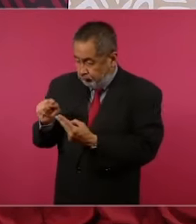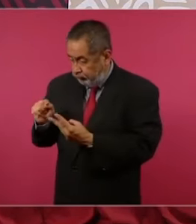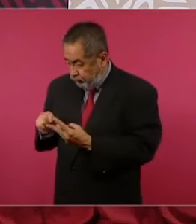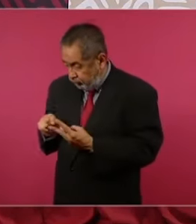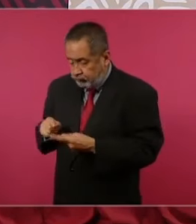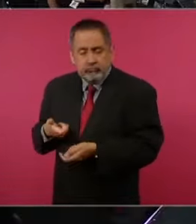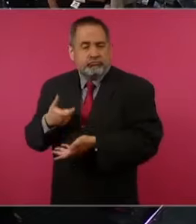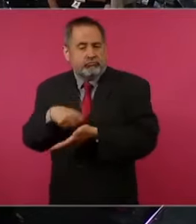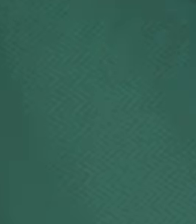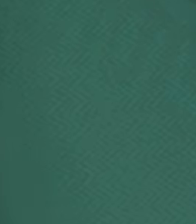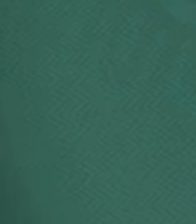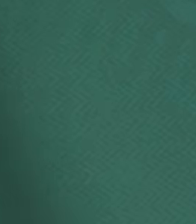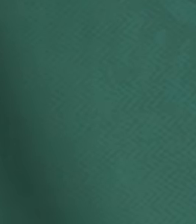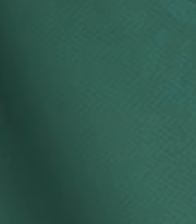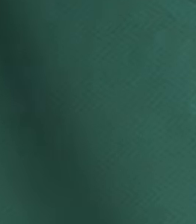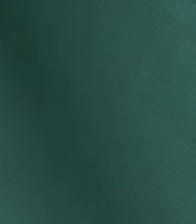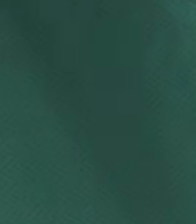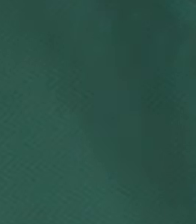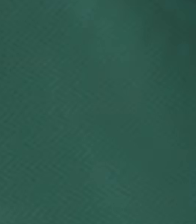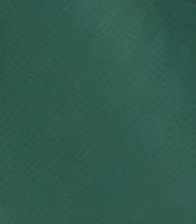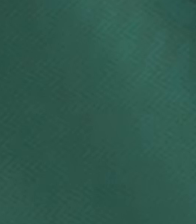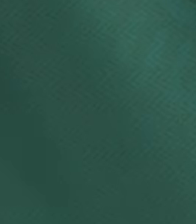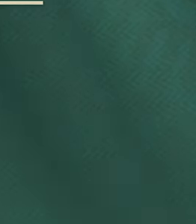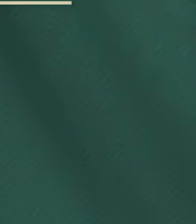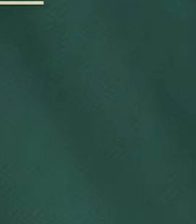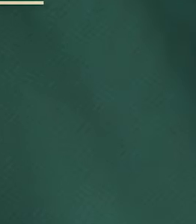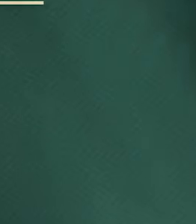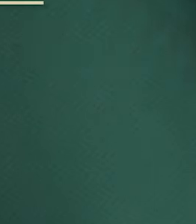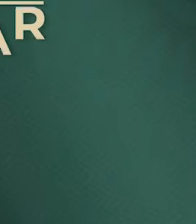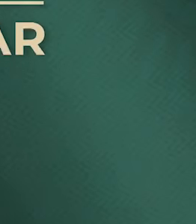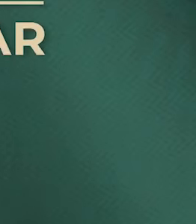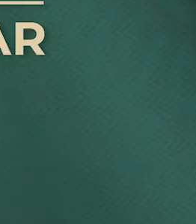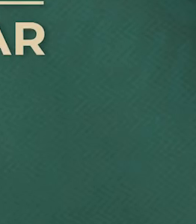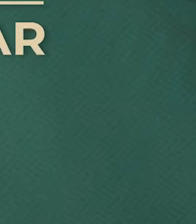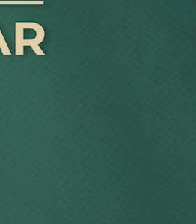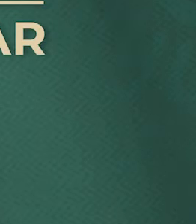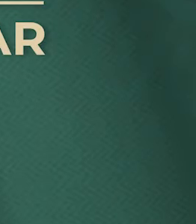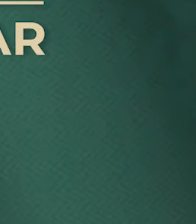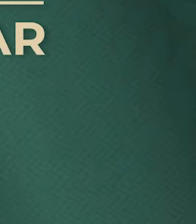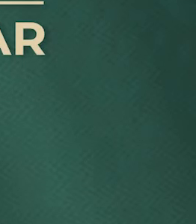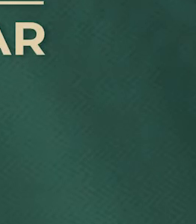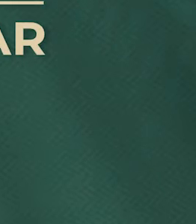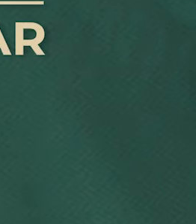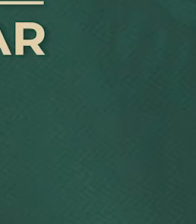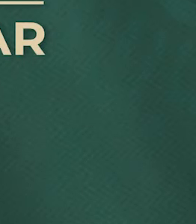Gracias. Servicios de salud, IMSS Bienestar.